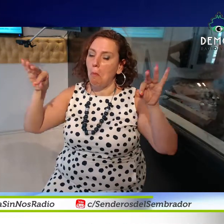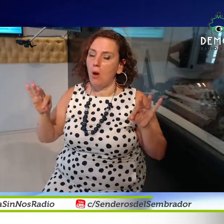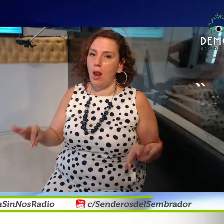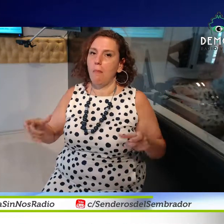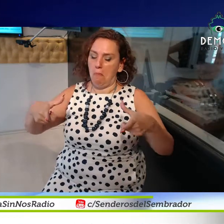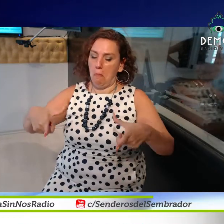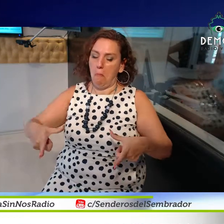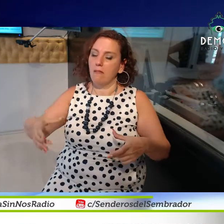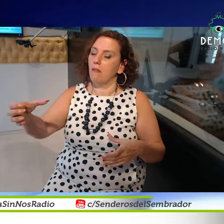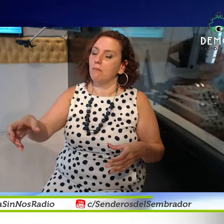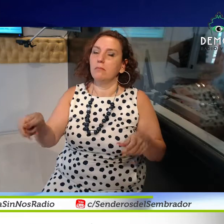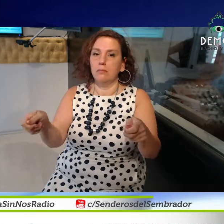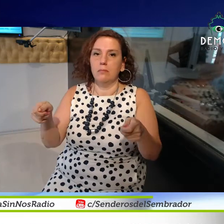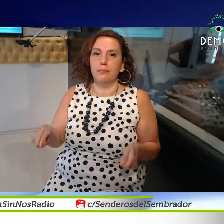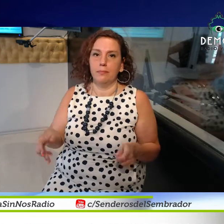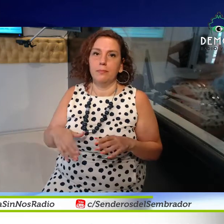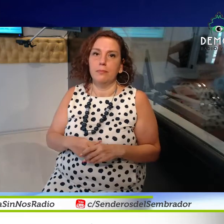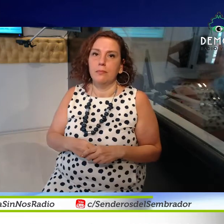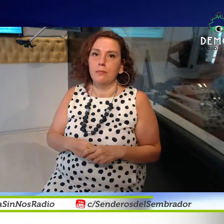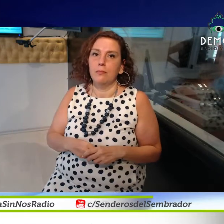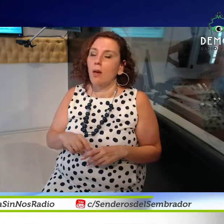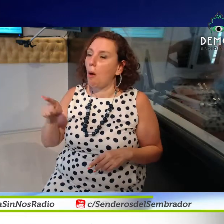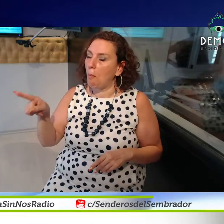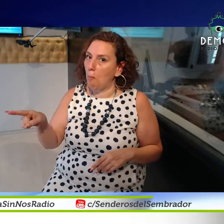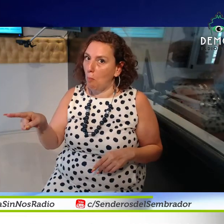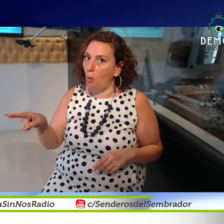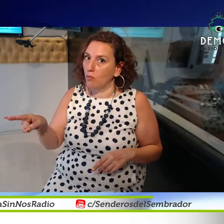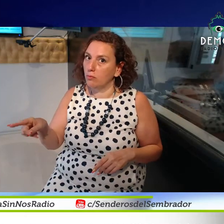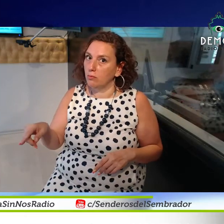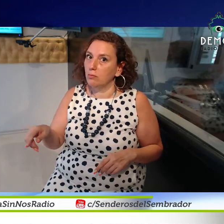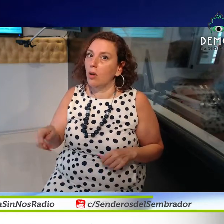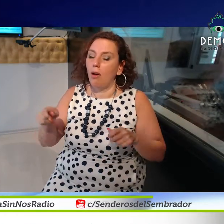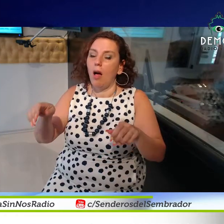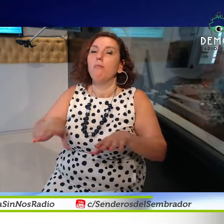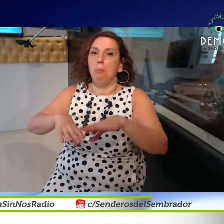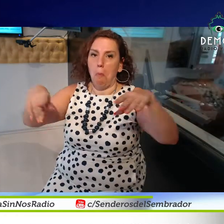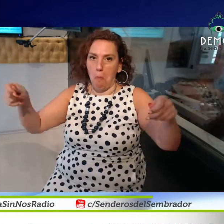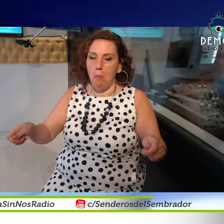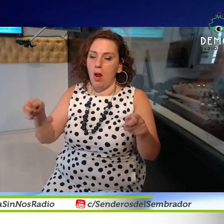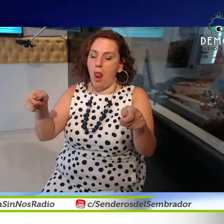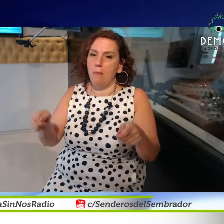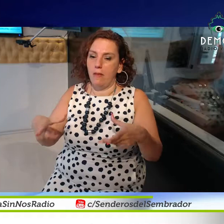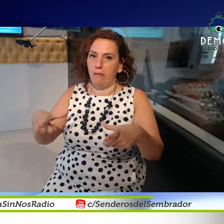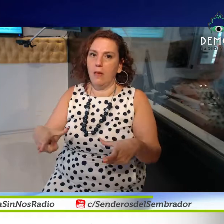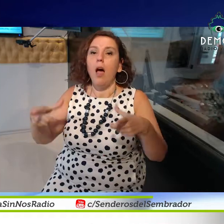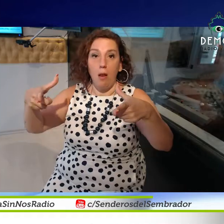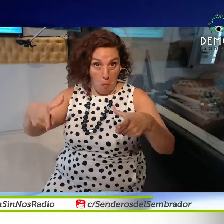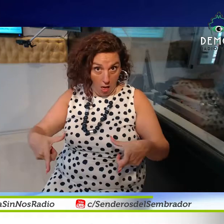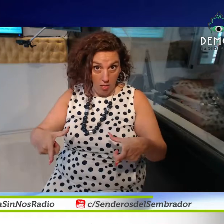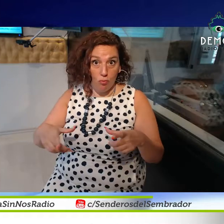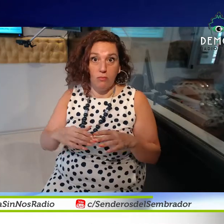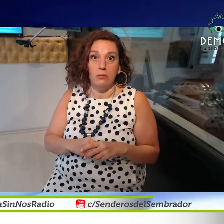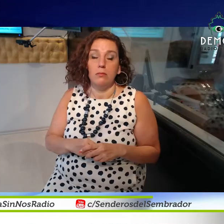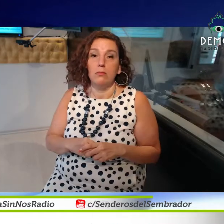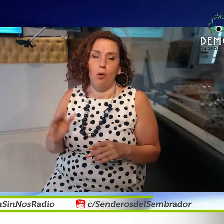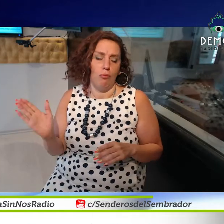como hace un rato decía Hernán respecto de Vergara, ¿vos te vas a encargar en Senderos de poner la mesa? Sí, todo que poner, sí. ¿Y qué tenés que poner? Los platos y todo.